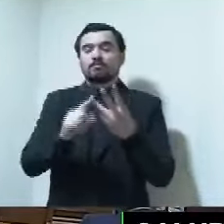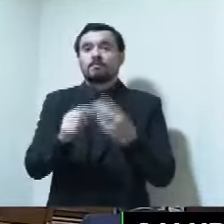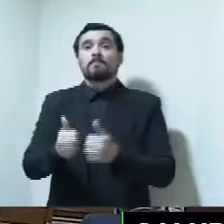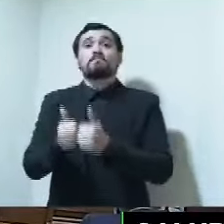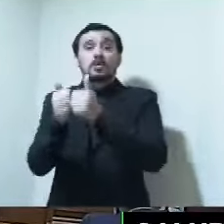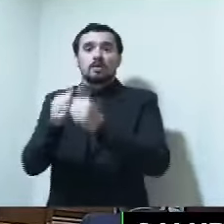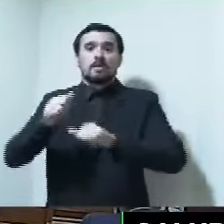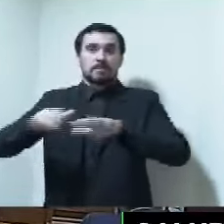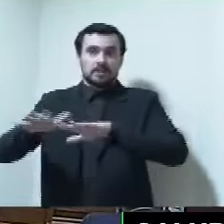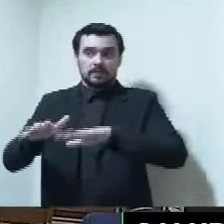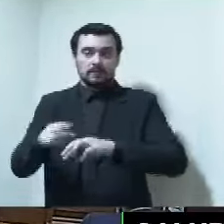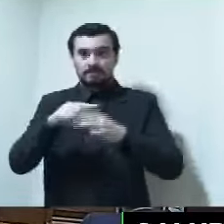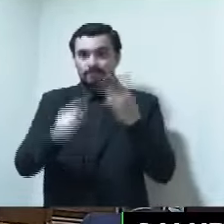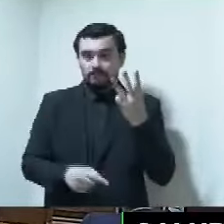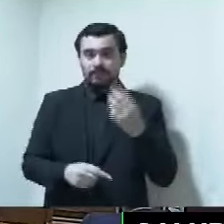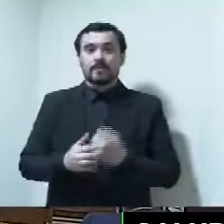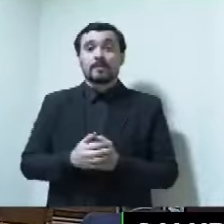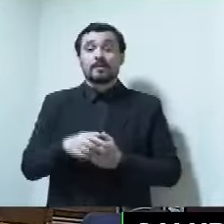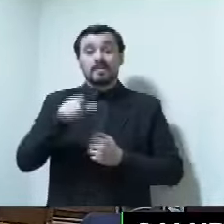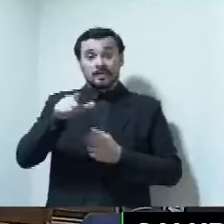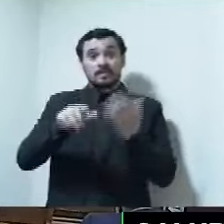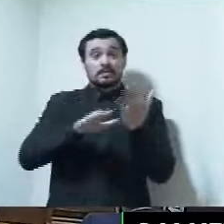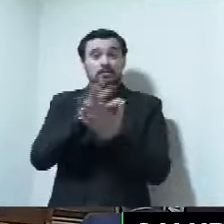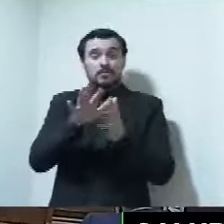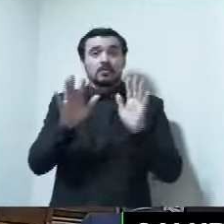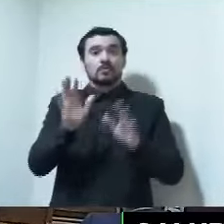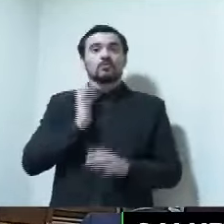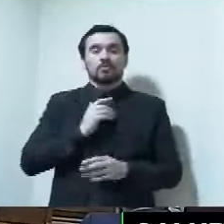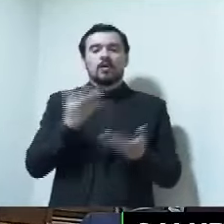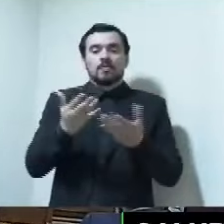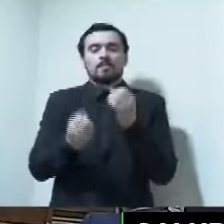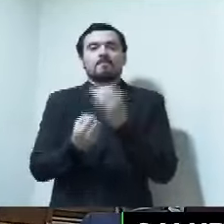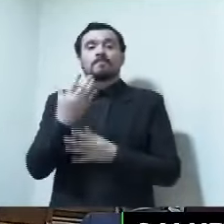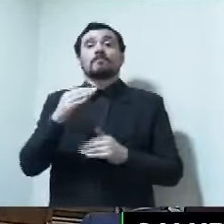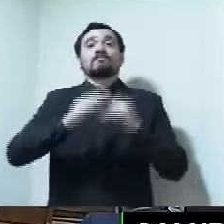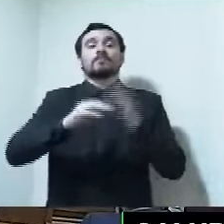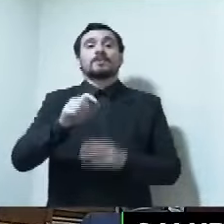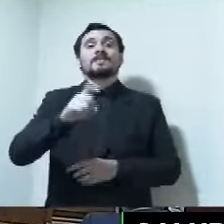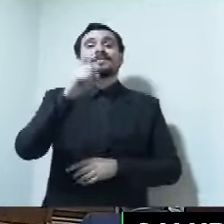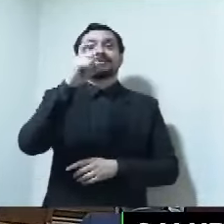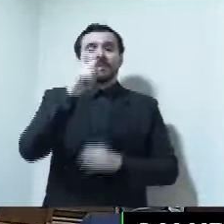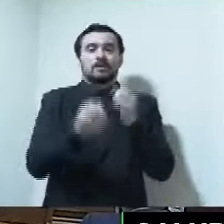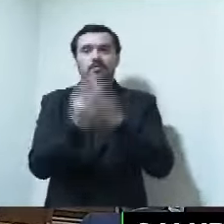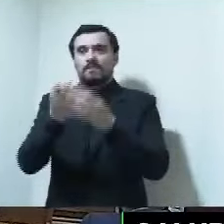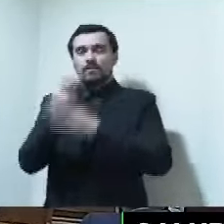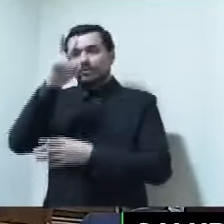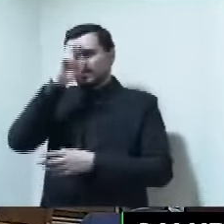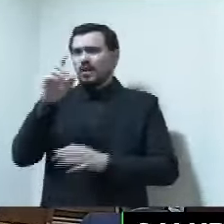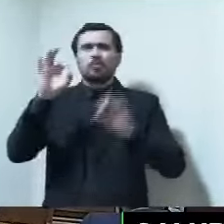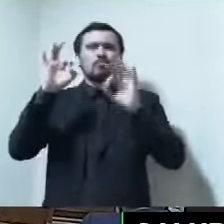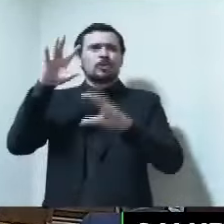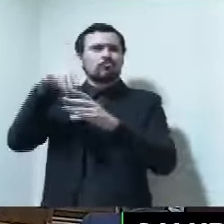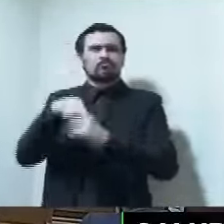gestión administrativa. En este contexto, emprenderemos la construcción de 7 grandes hospitales totalmente equipados